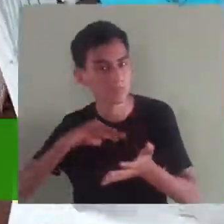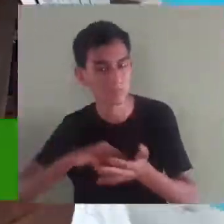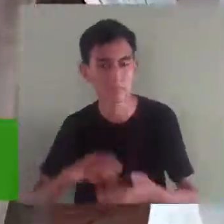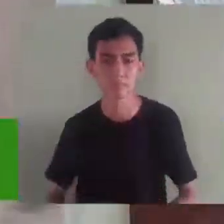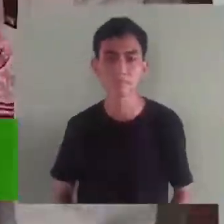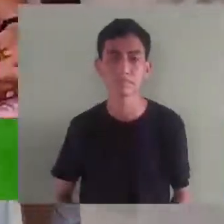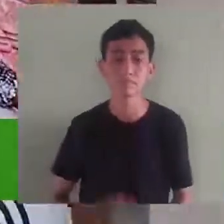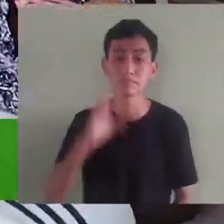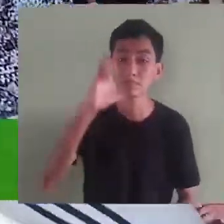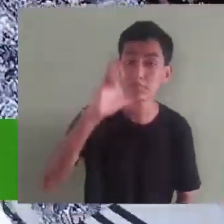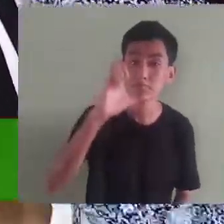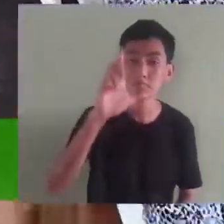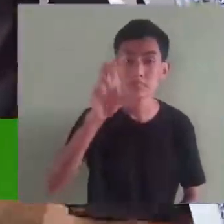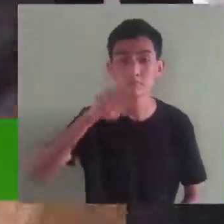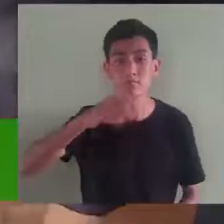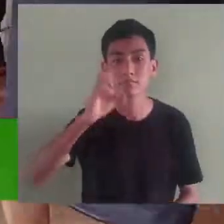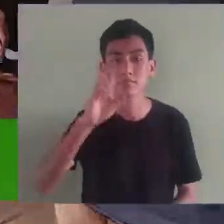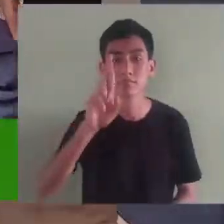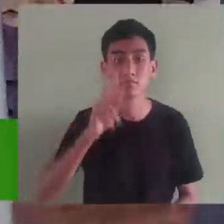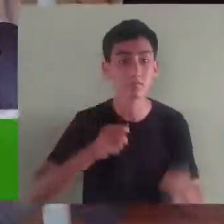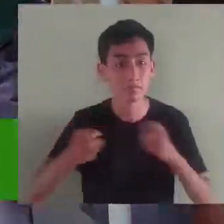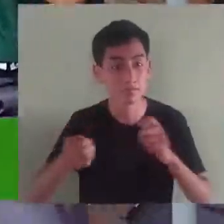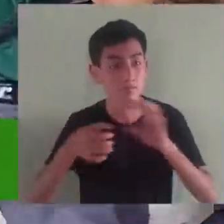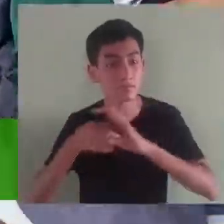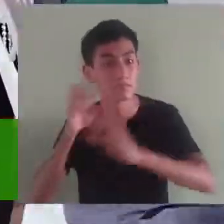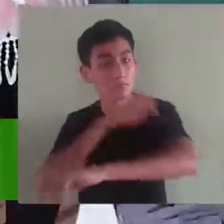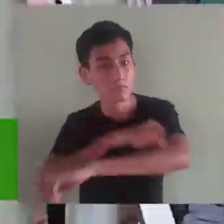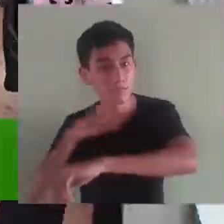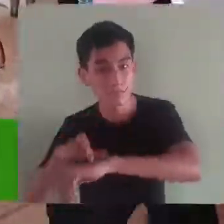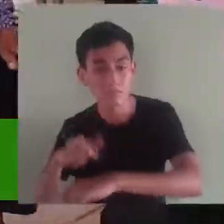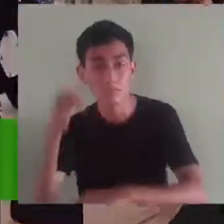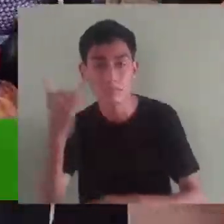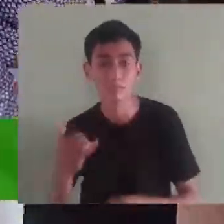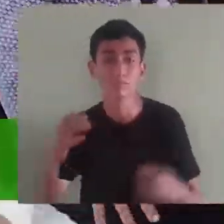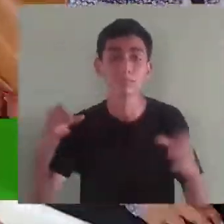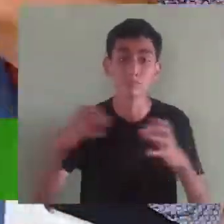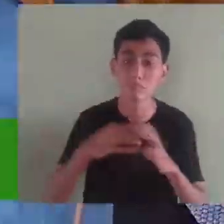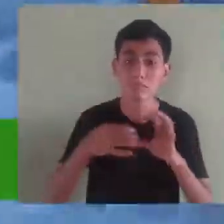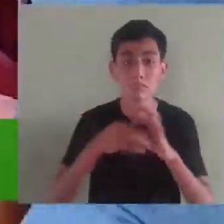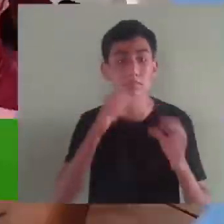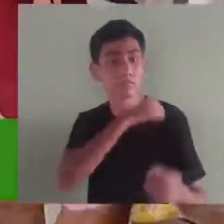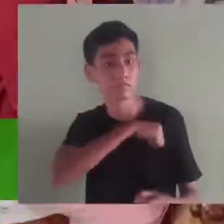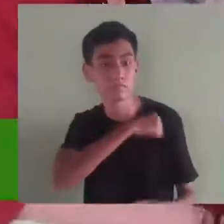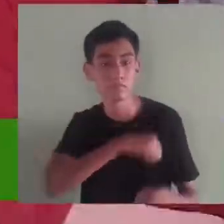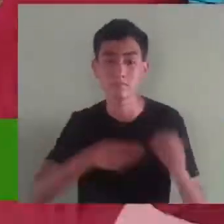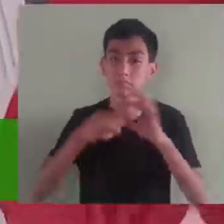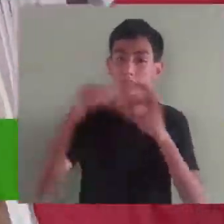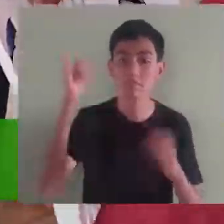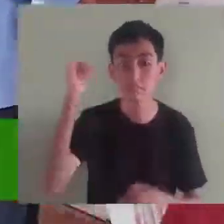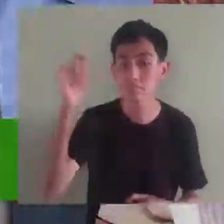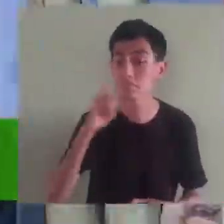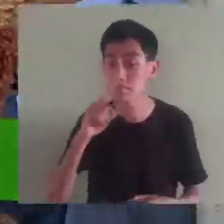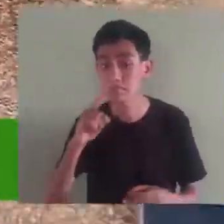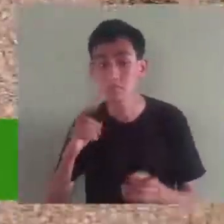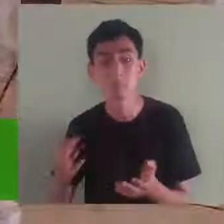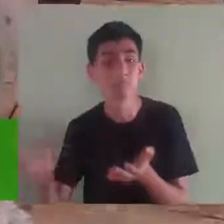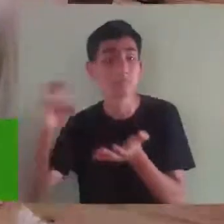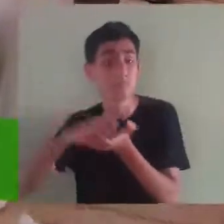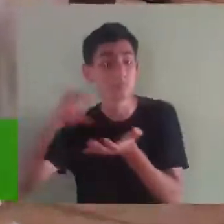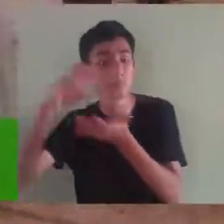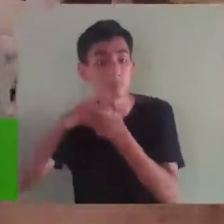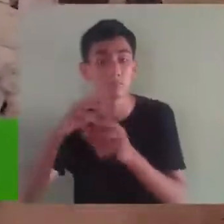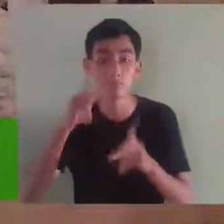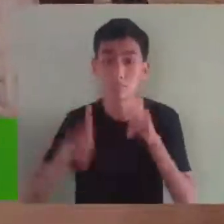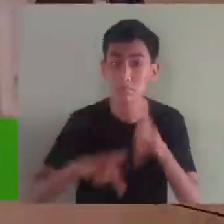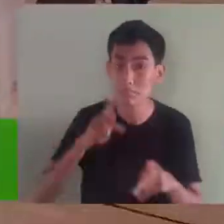Elmer Lozano Marín, coordinador del programa y del área ULE de la comuna yarinense, manifestó que se ha incrementado el número de